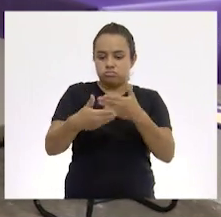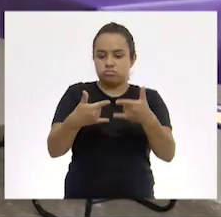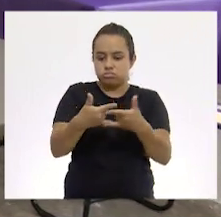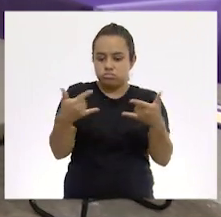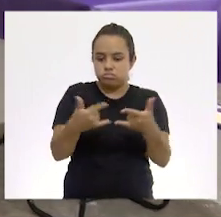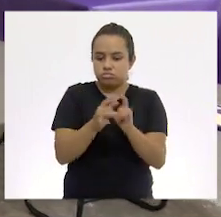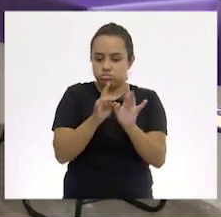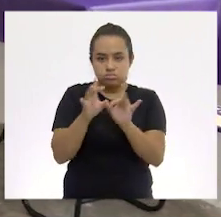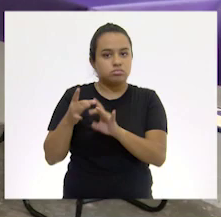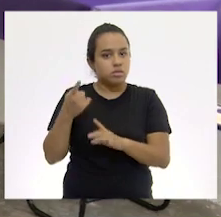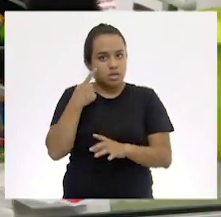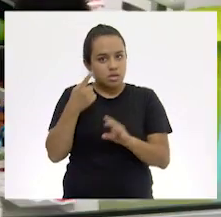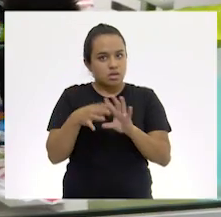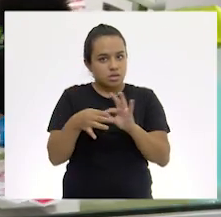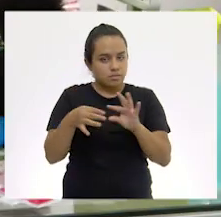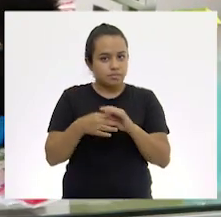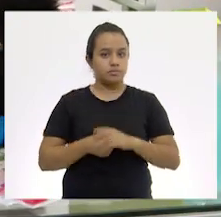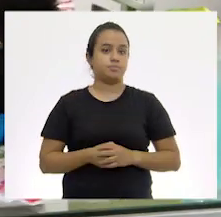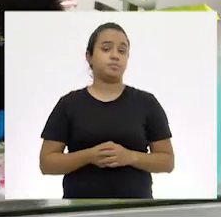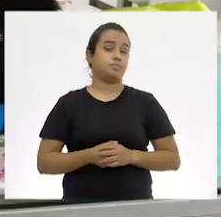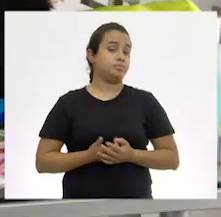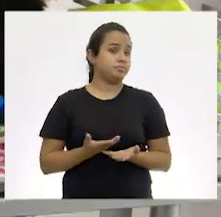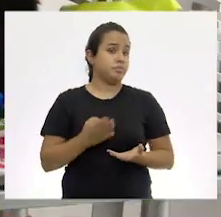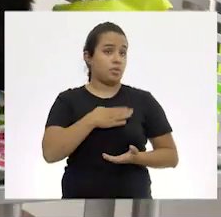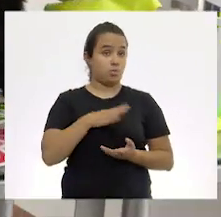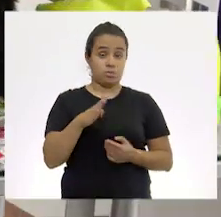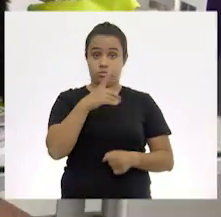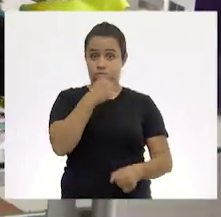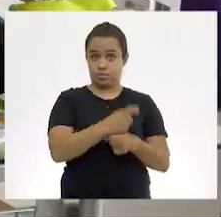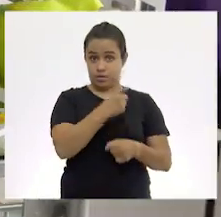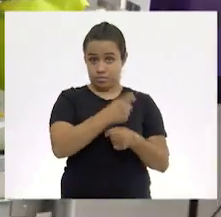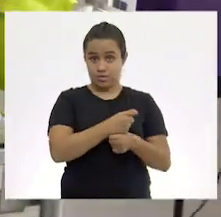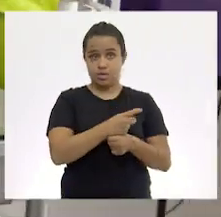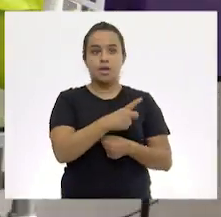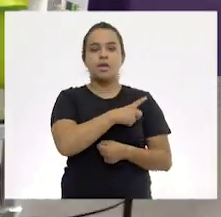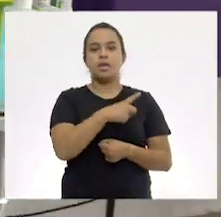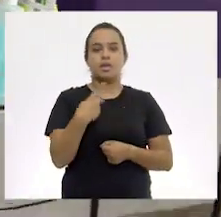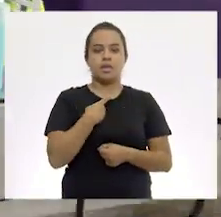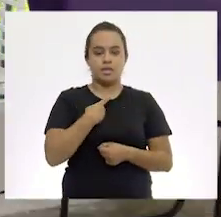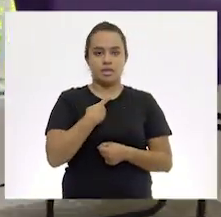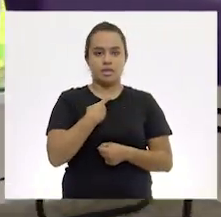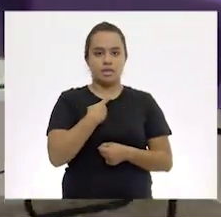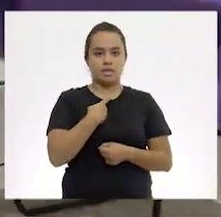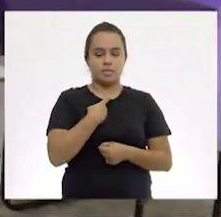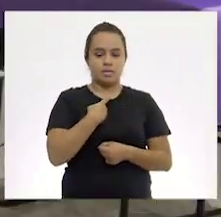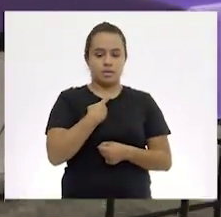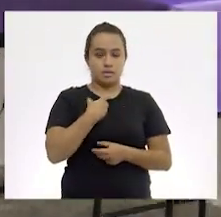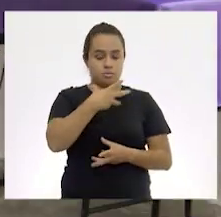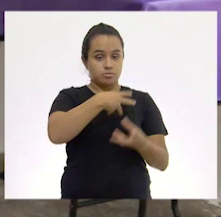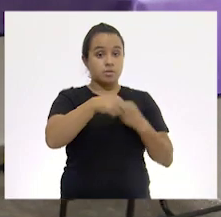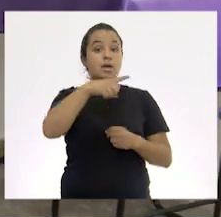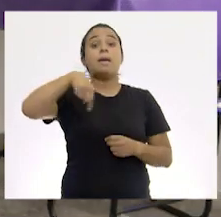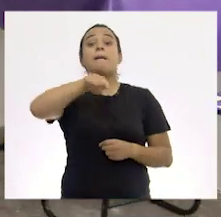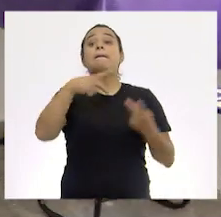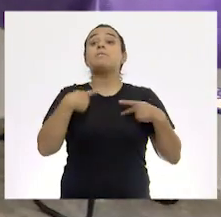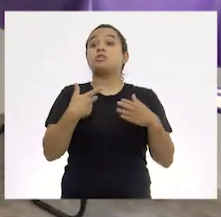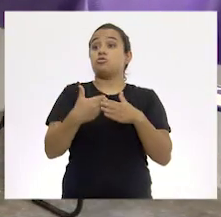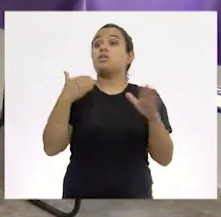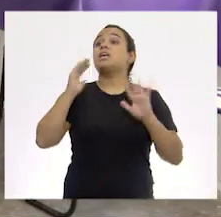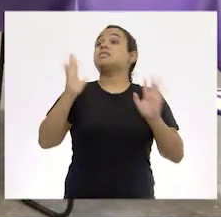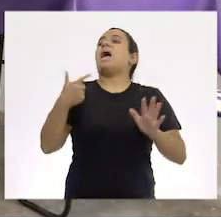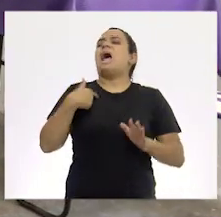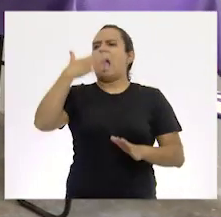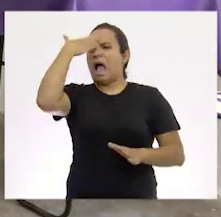cada hecho histórico. Claro, bueno, principalmente es que hay que ponernos en nuestros zapatos. Nadie estaba preparado,